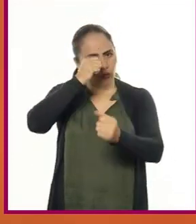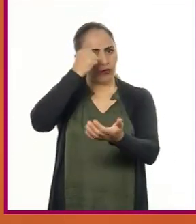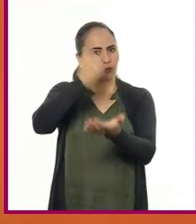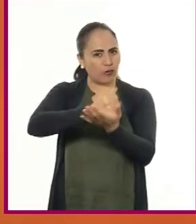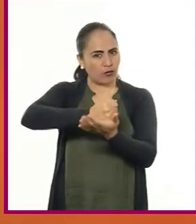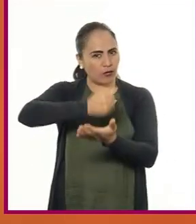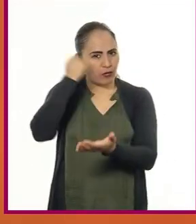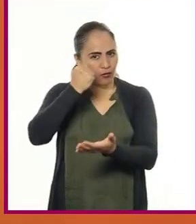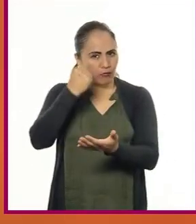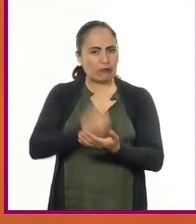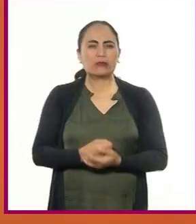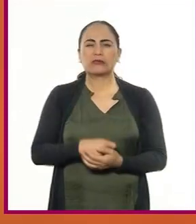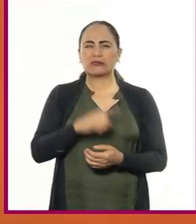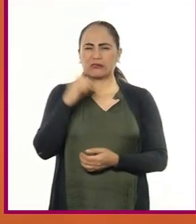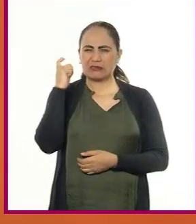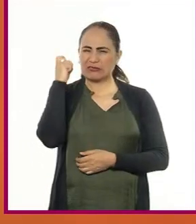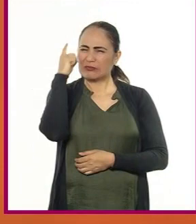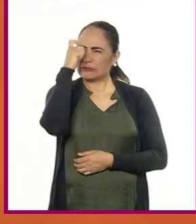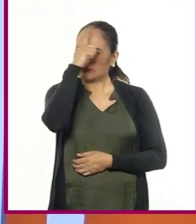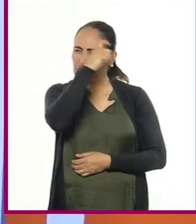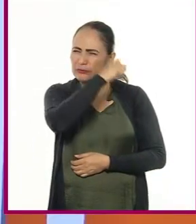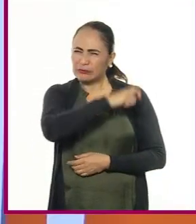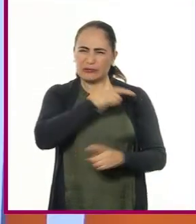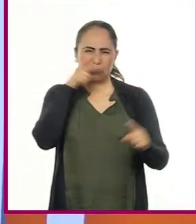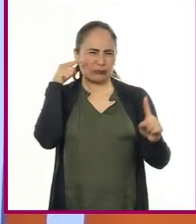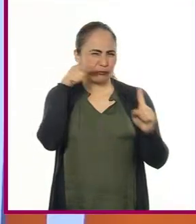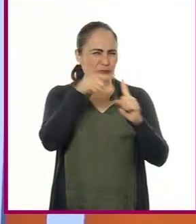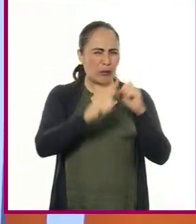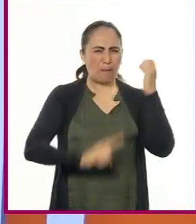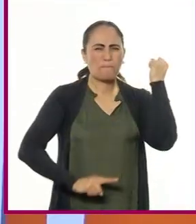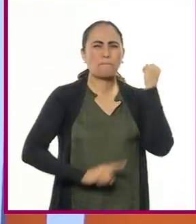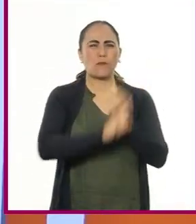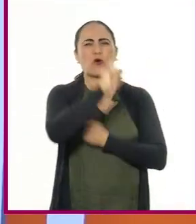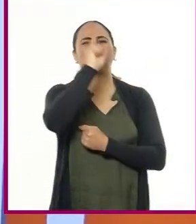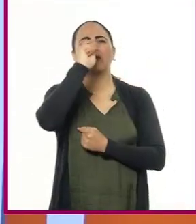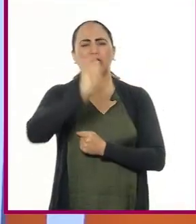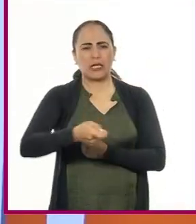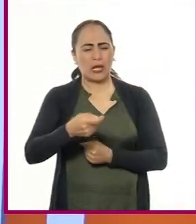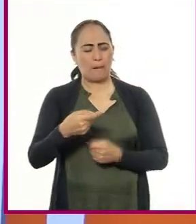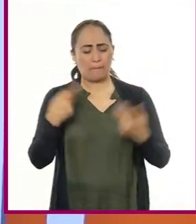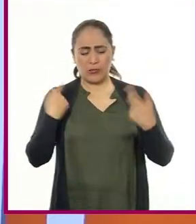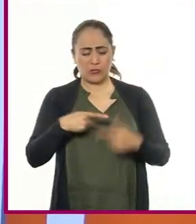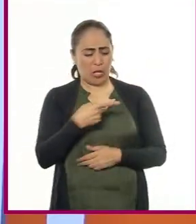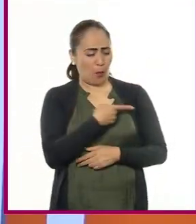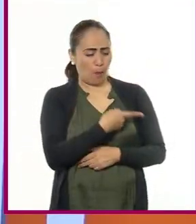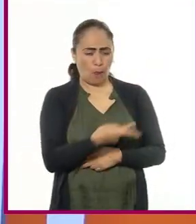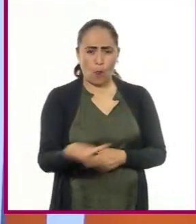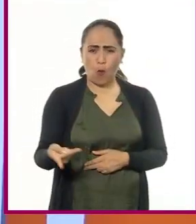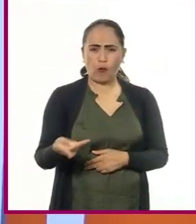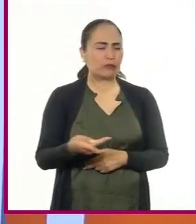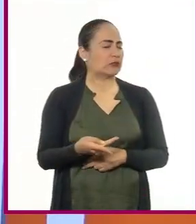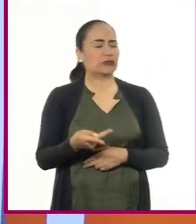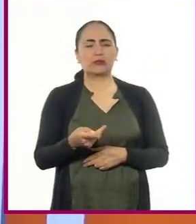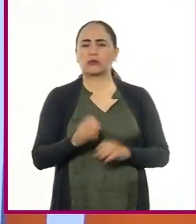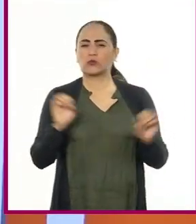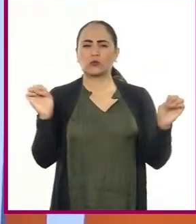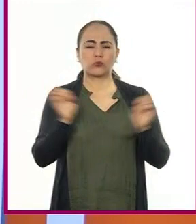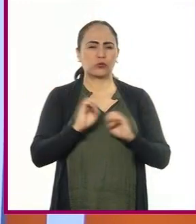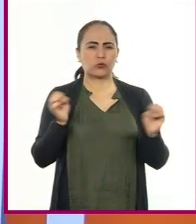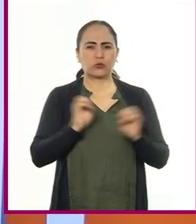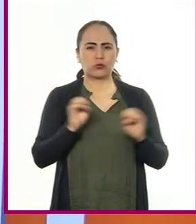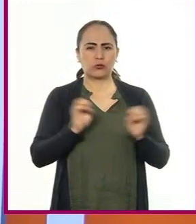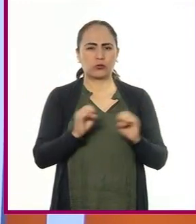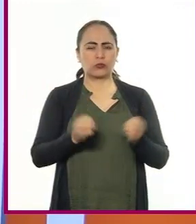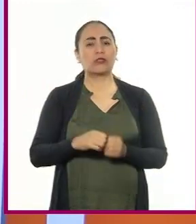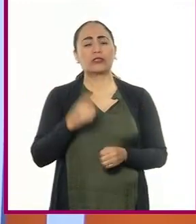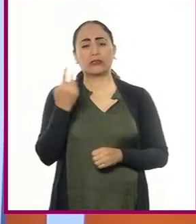reconocer el mayor desafío del mundo actual, la erradicación de la pobreza, afirmando que sin lograrla no